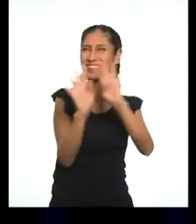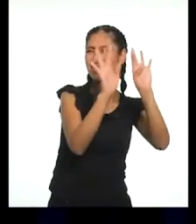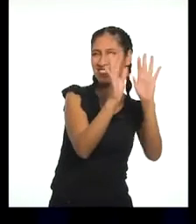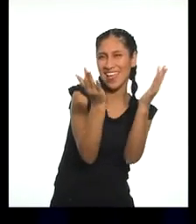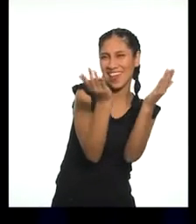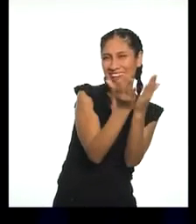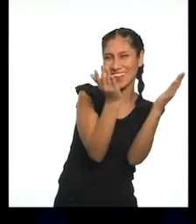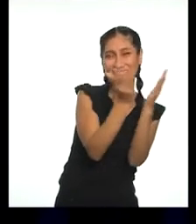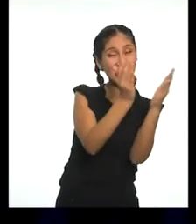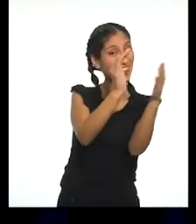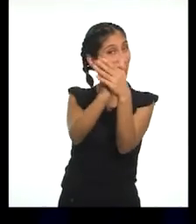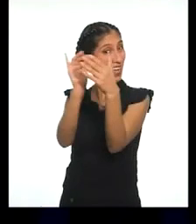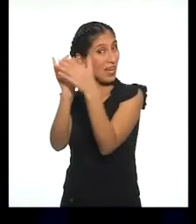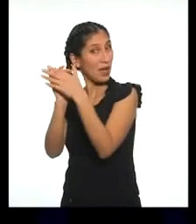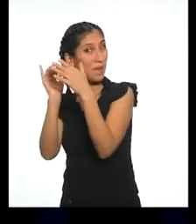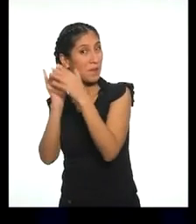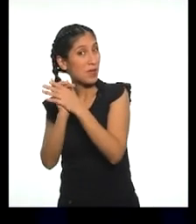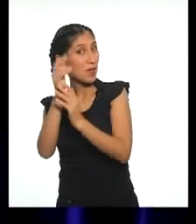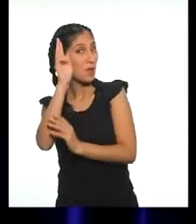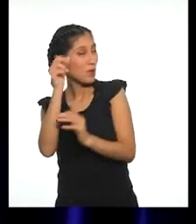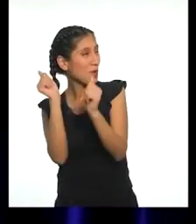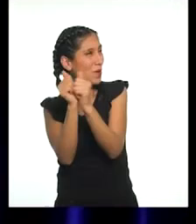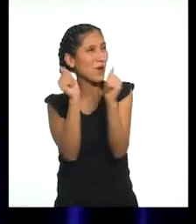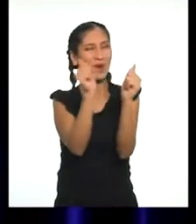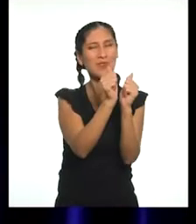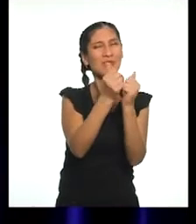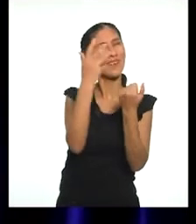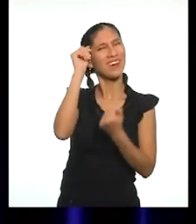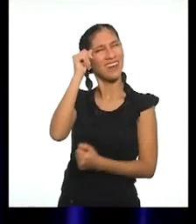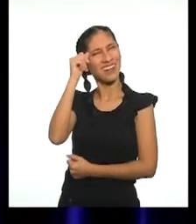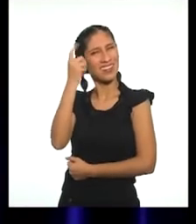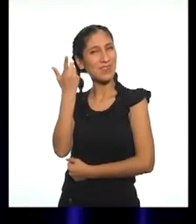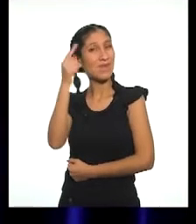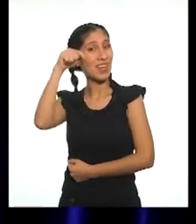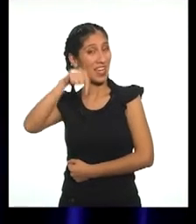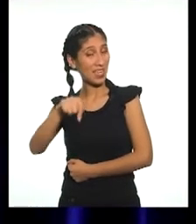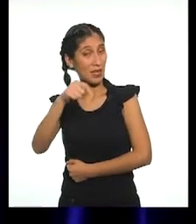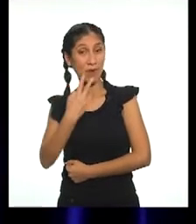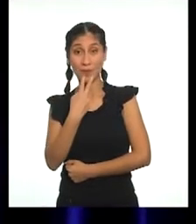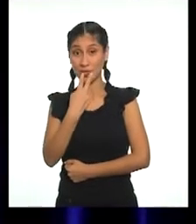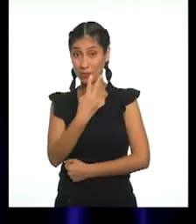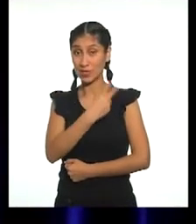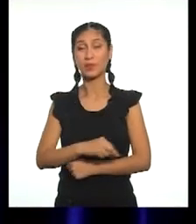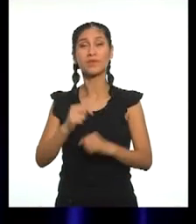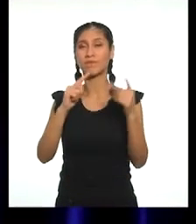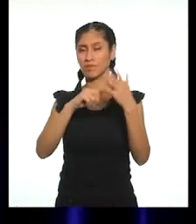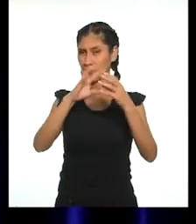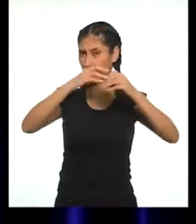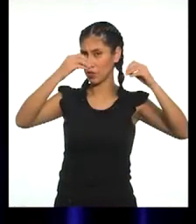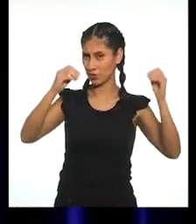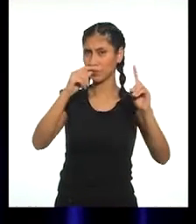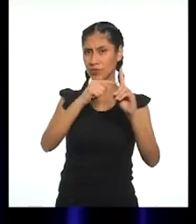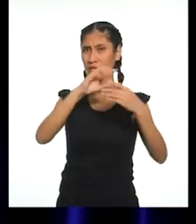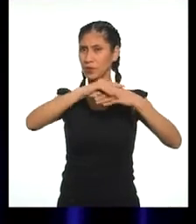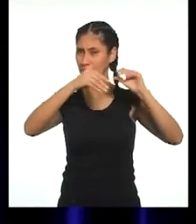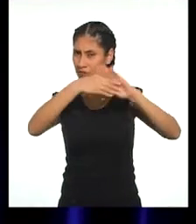nuestras compañeras, compañeros y profesores? Para ello, escucharemos el fragmento del siguiente